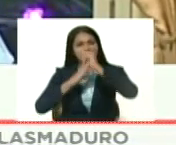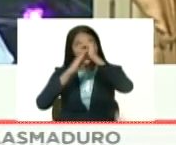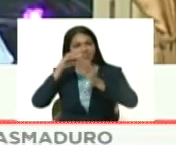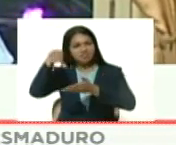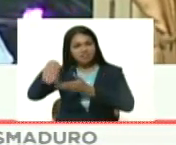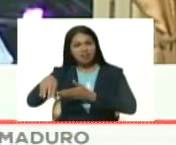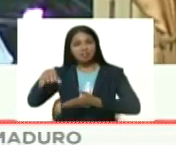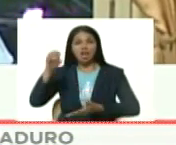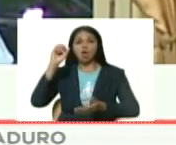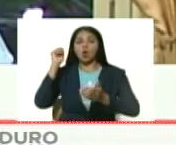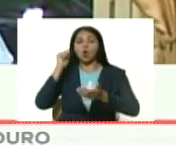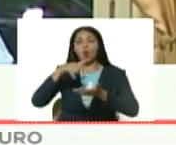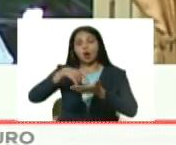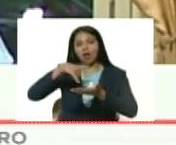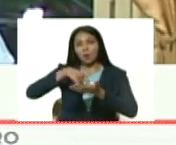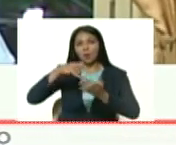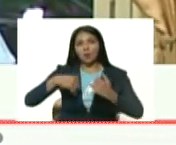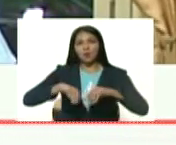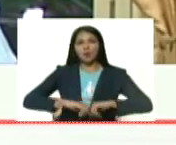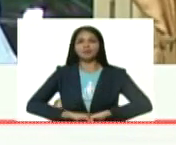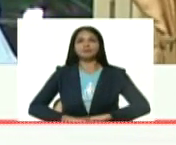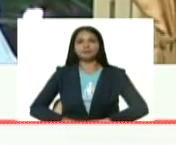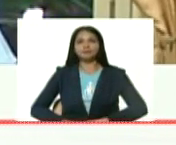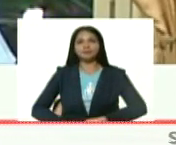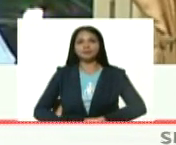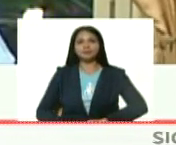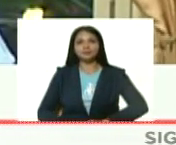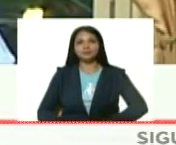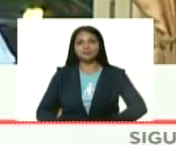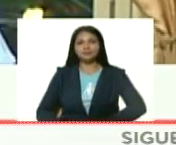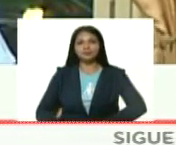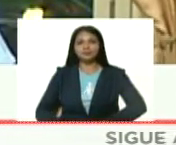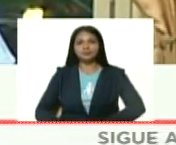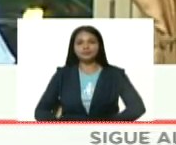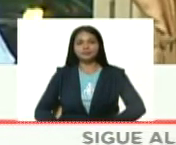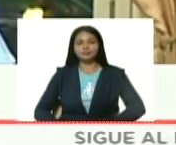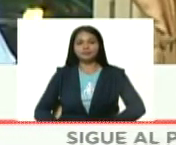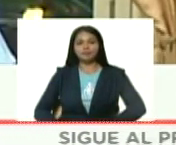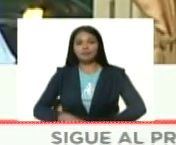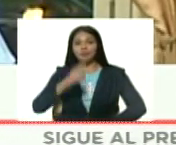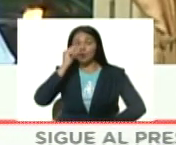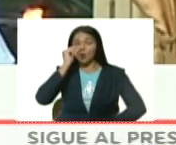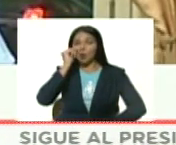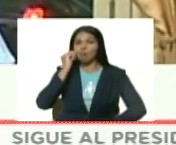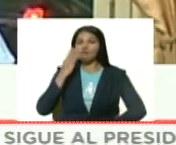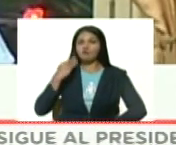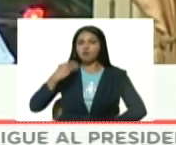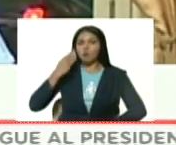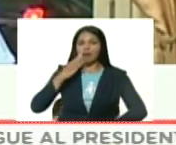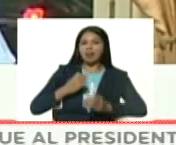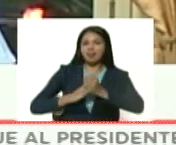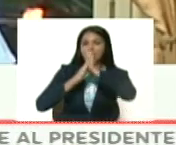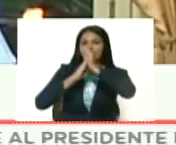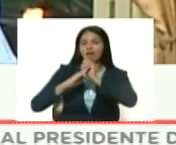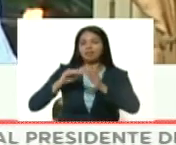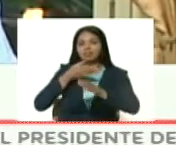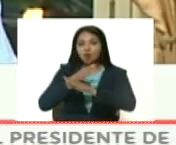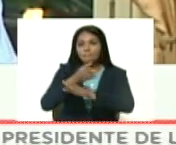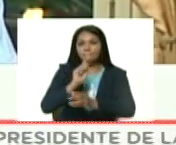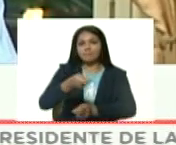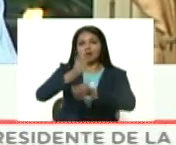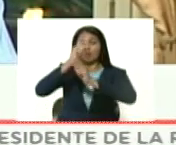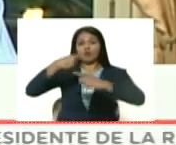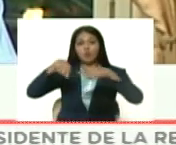Estado Carabobo, Estado fundamental del país. Y Esteban, este líder de los pescadores,